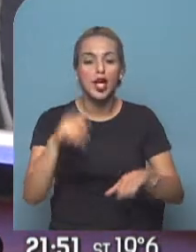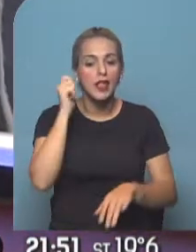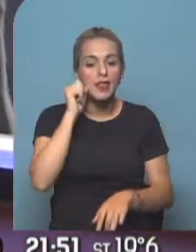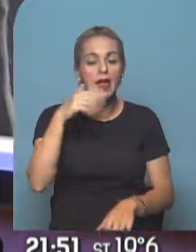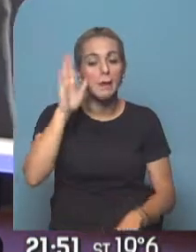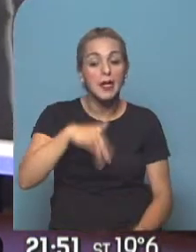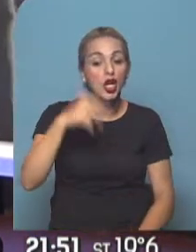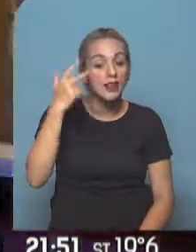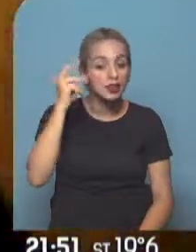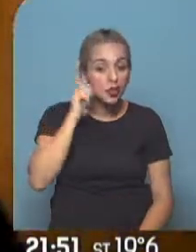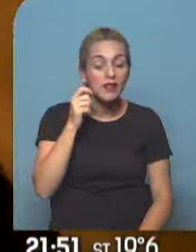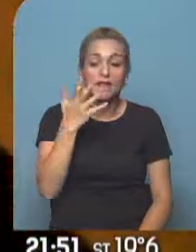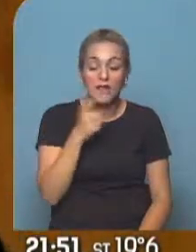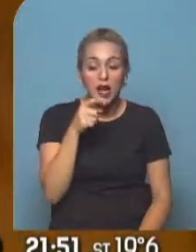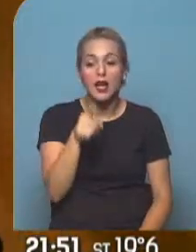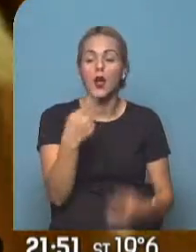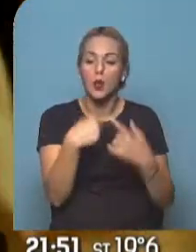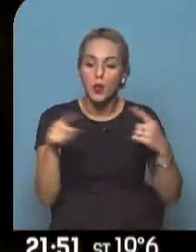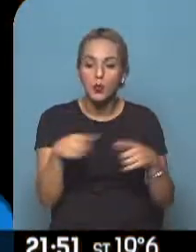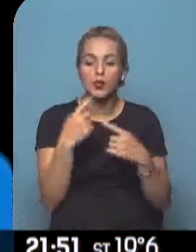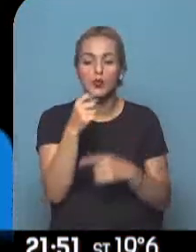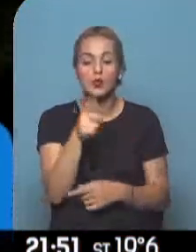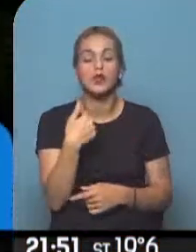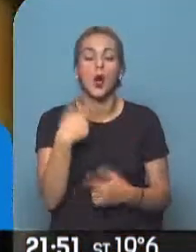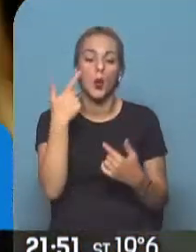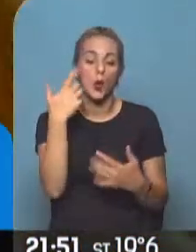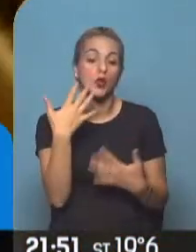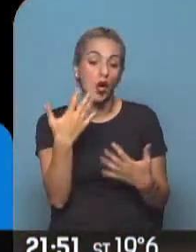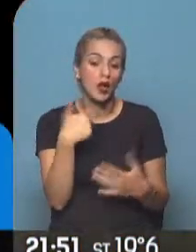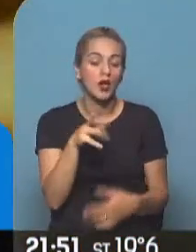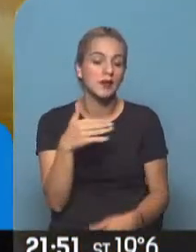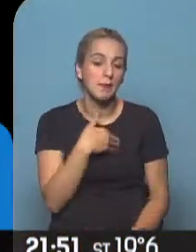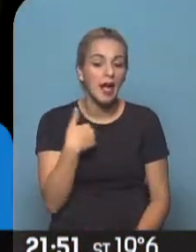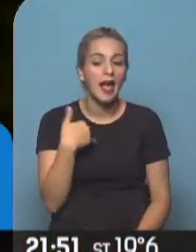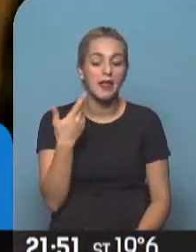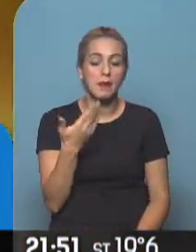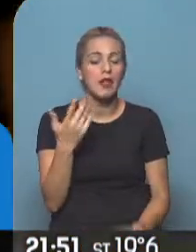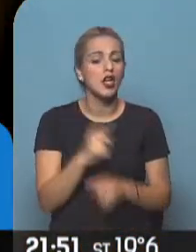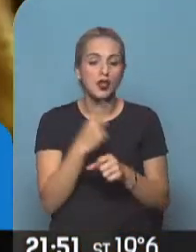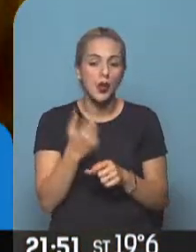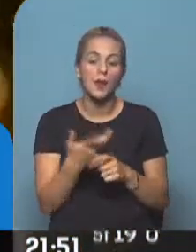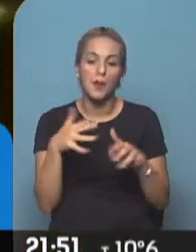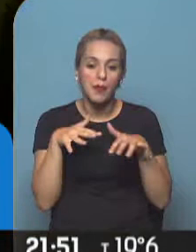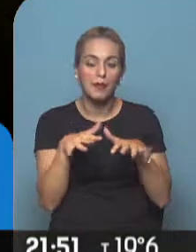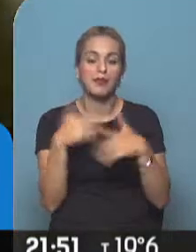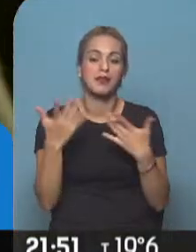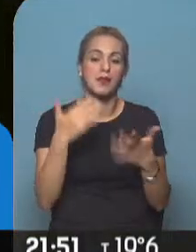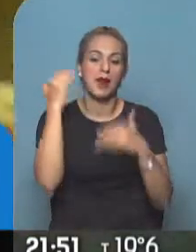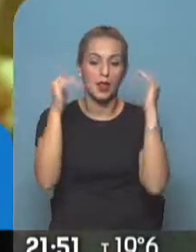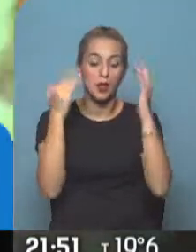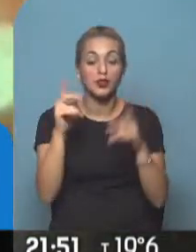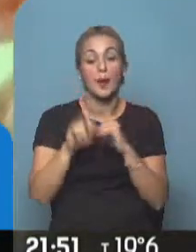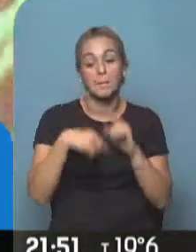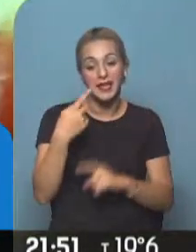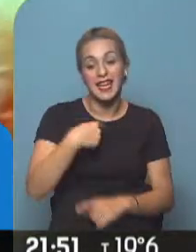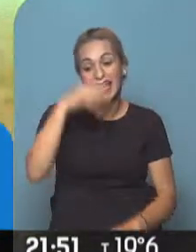años, seguidores de la banda, ya sea por motu propio o porque conocen la banda por sus padres y que no pueden ir a los recitales habituales. Bueno, mañana en el Teatro